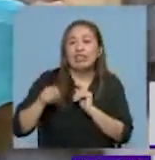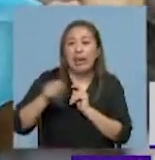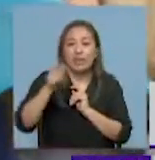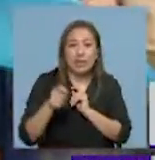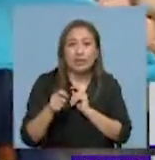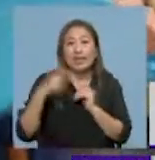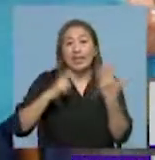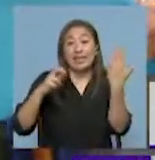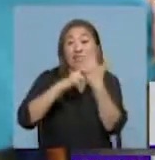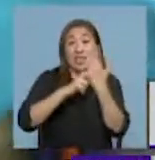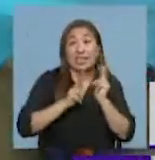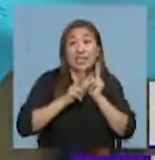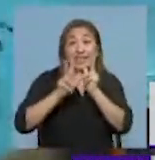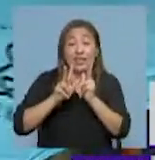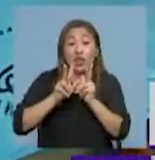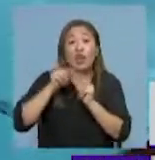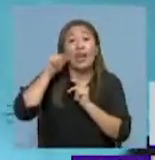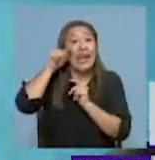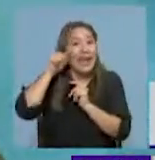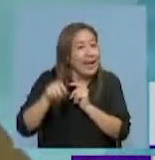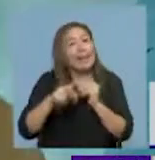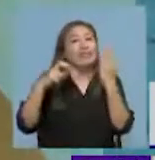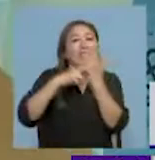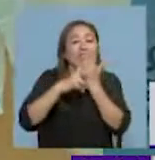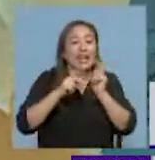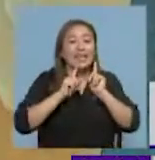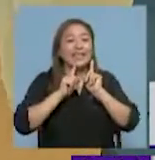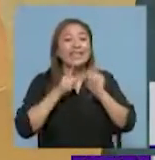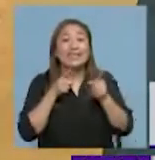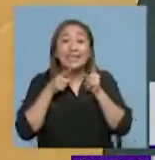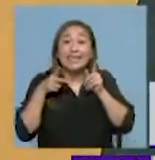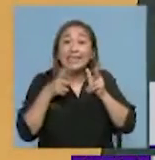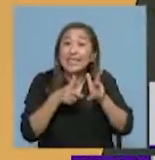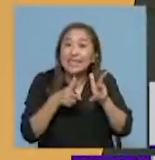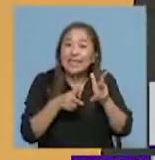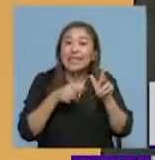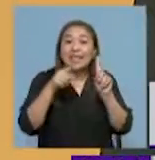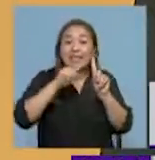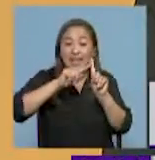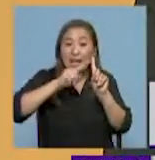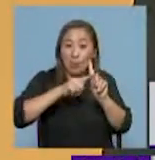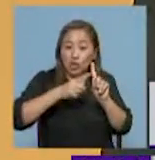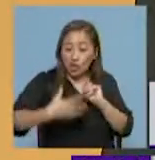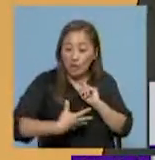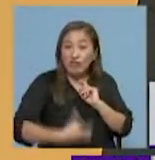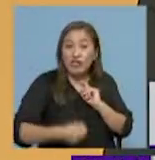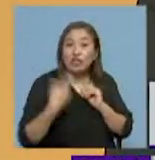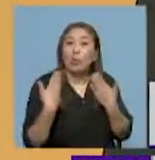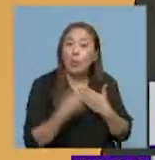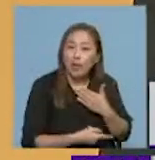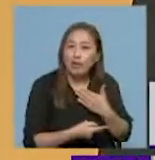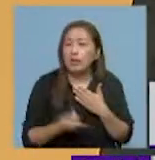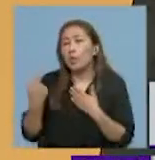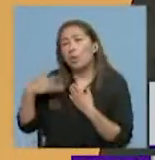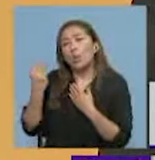el fiscal ordena la interrupción legal del embarazo por pedido de la niña por pedido de la madre por escrito en qué fecha